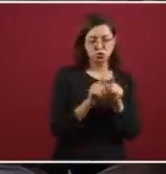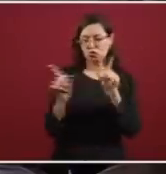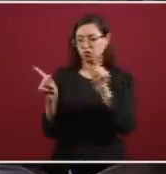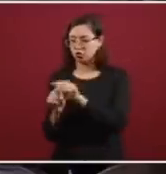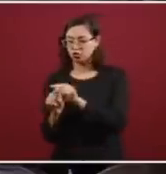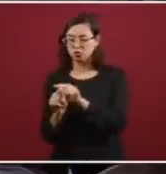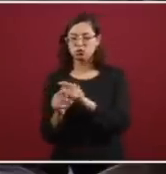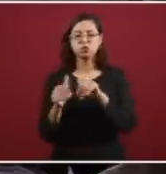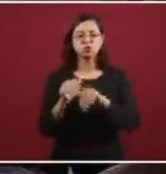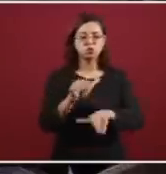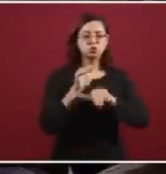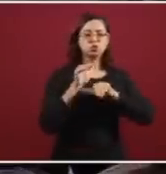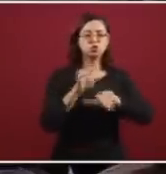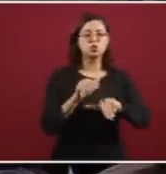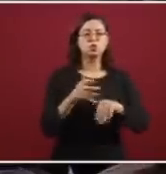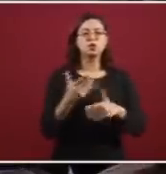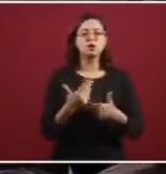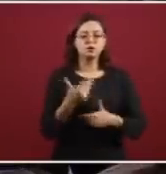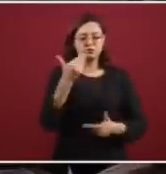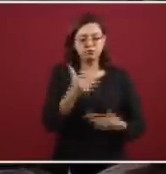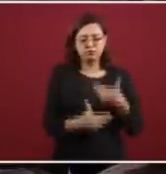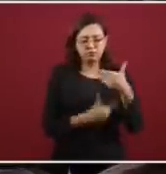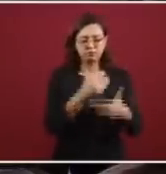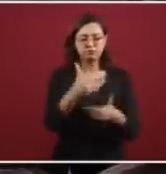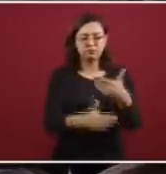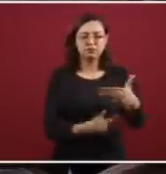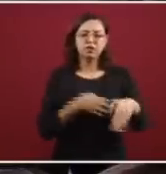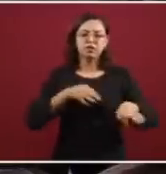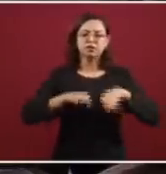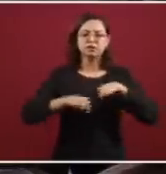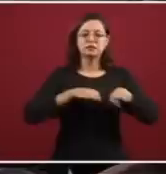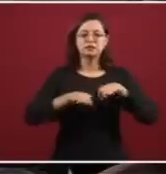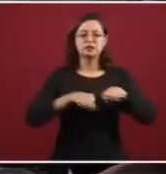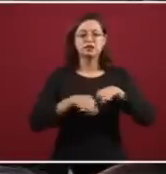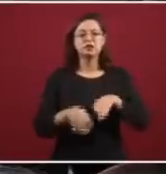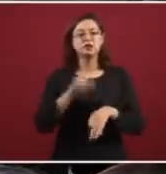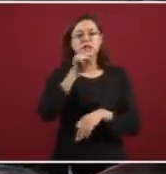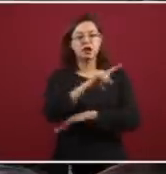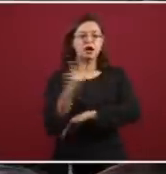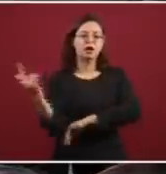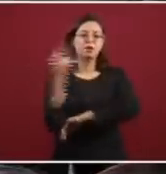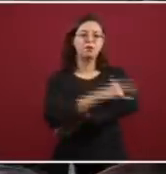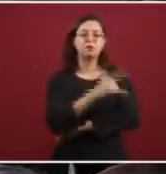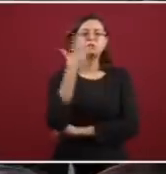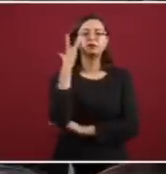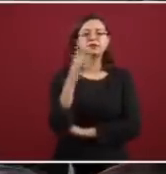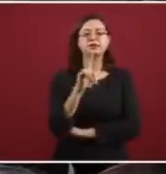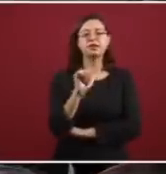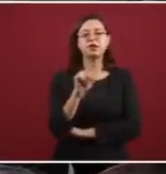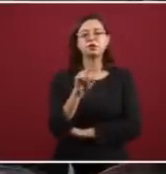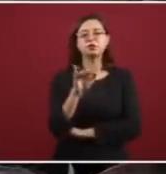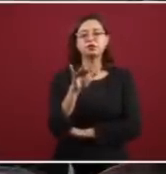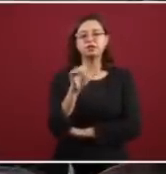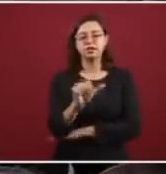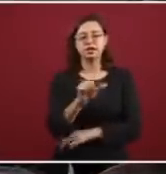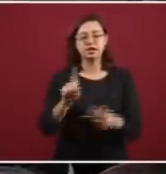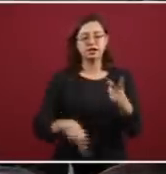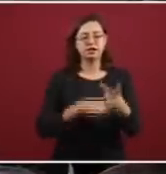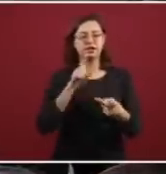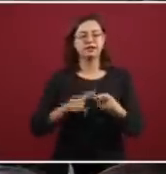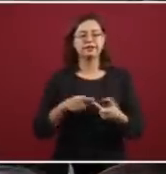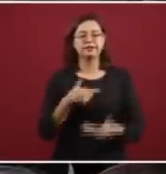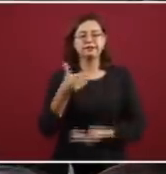sobre el avance en la construcción del aeropuerto de Santa Lucía y el avance